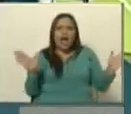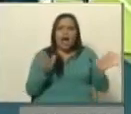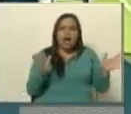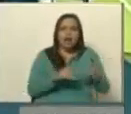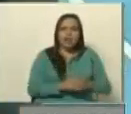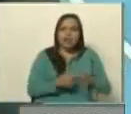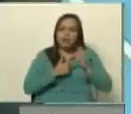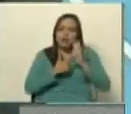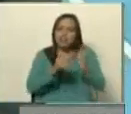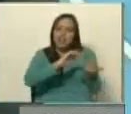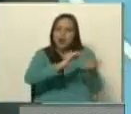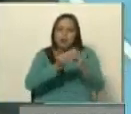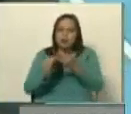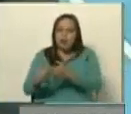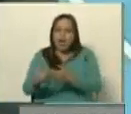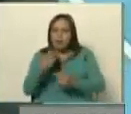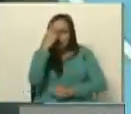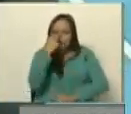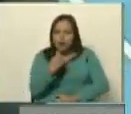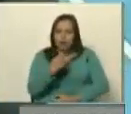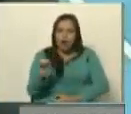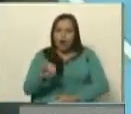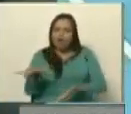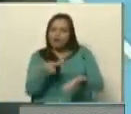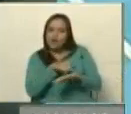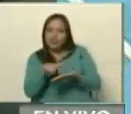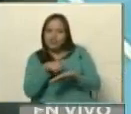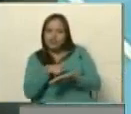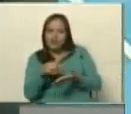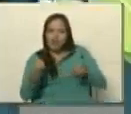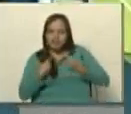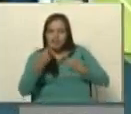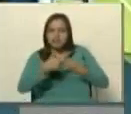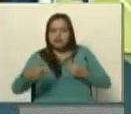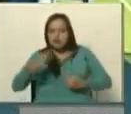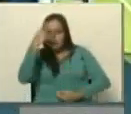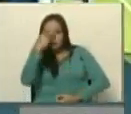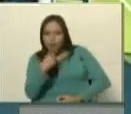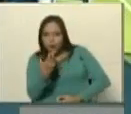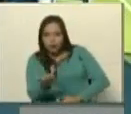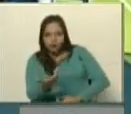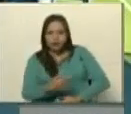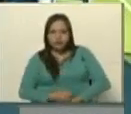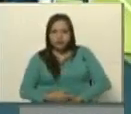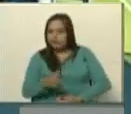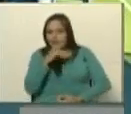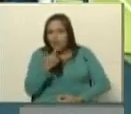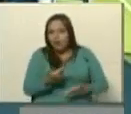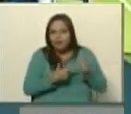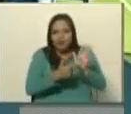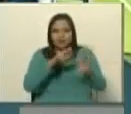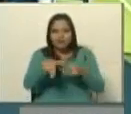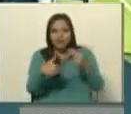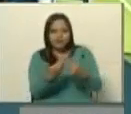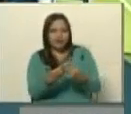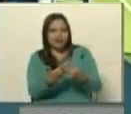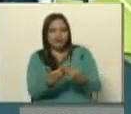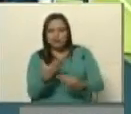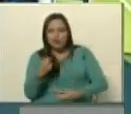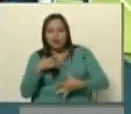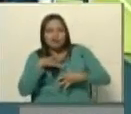de Los Ángeles? ¿Por qué no van a Nueva York y muestran los guetos de Nueva York? No les conviene. No les conviene